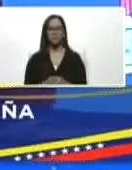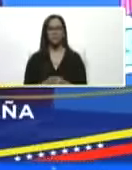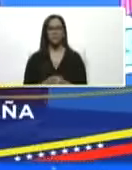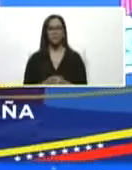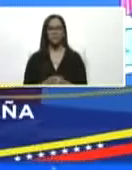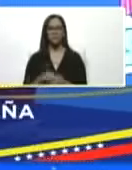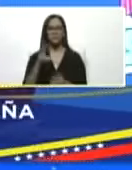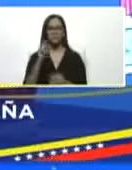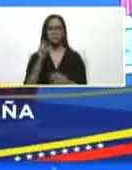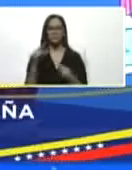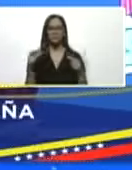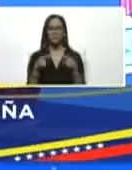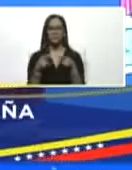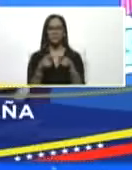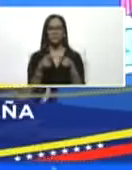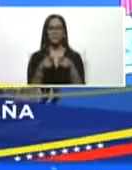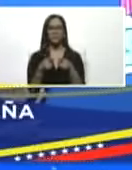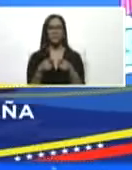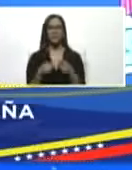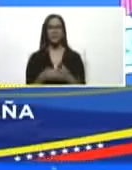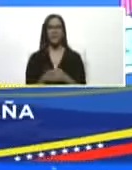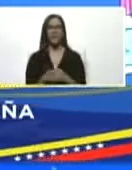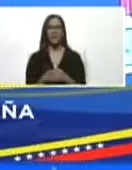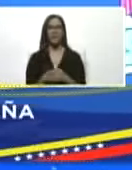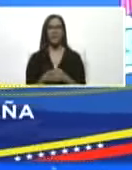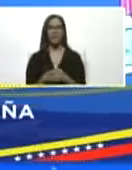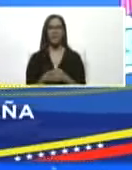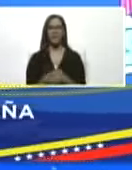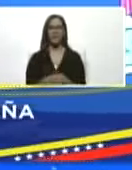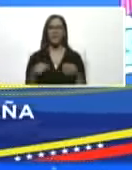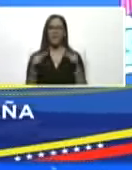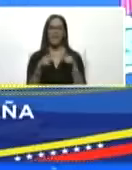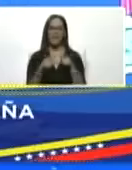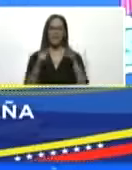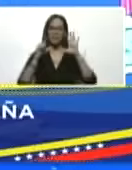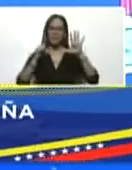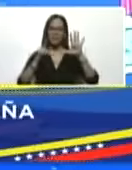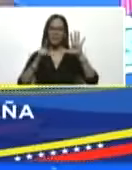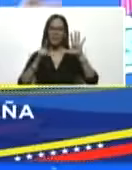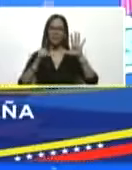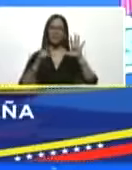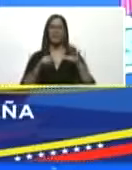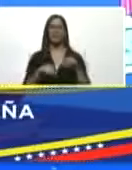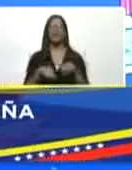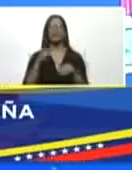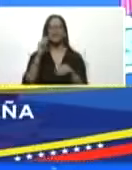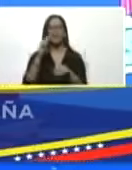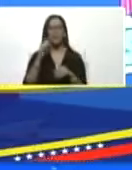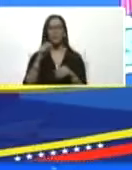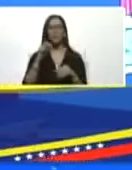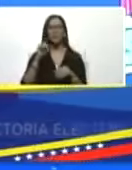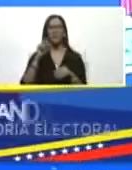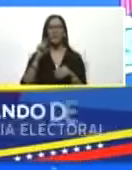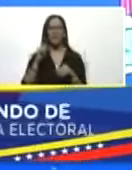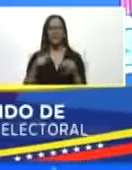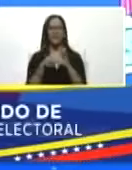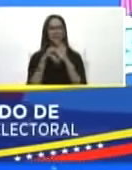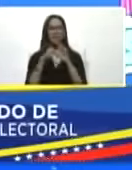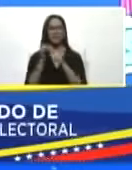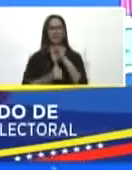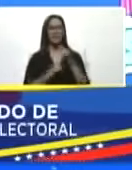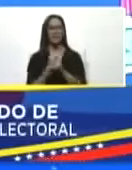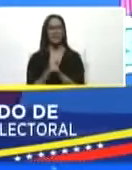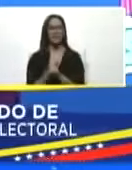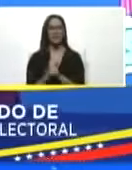Segundo equipo, el equipo de la 7T.net. Y de relaciones internacionales, el